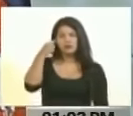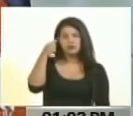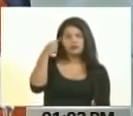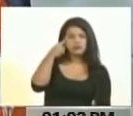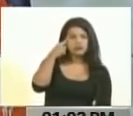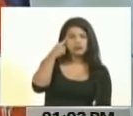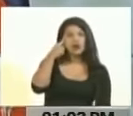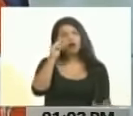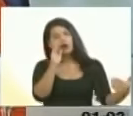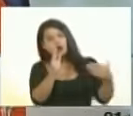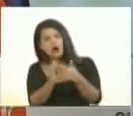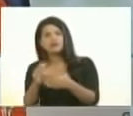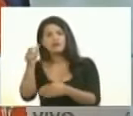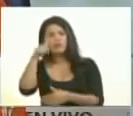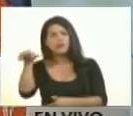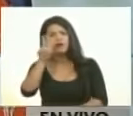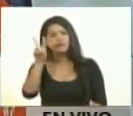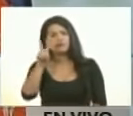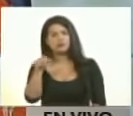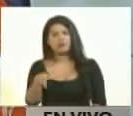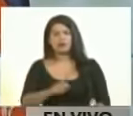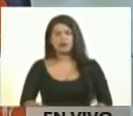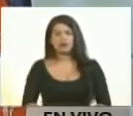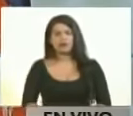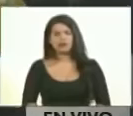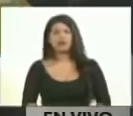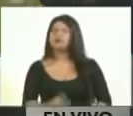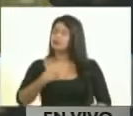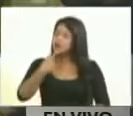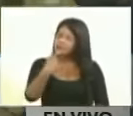ataca a nuestro pueblo. Lo hemos dicho.